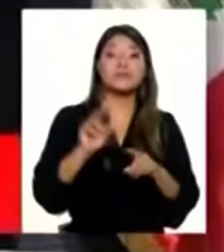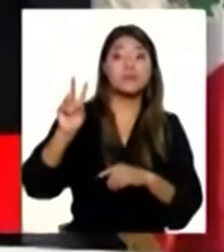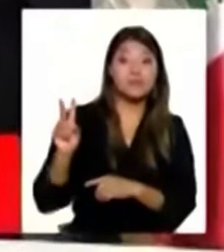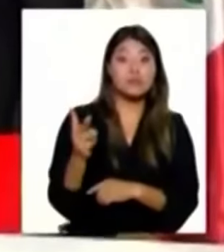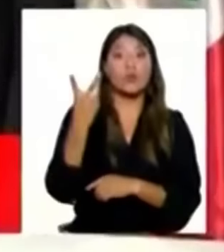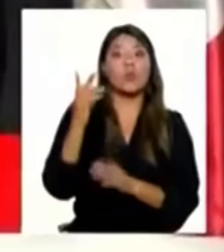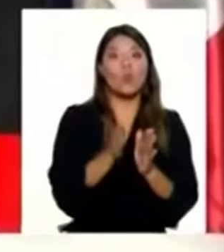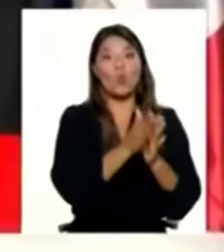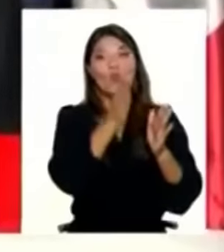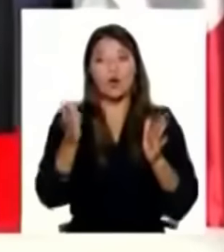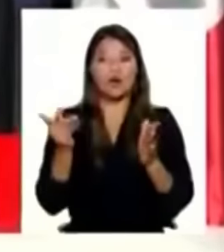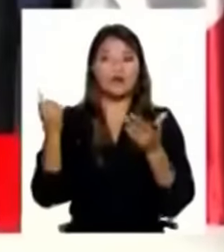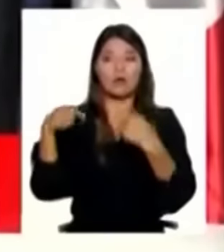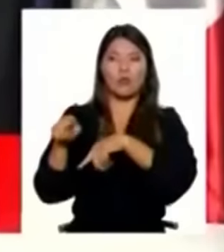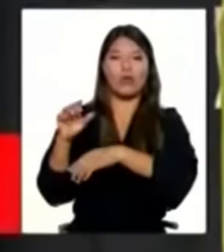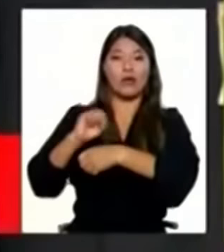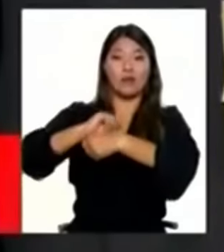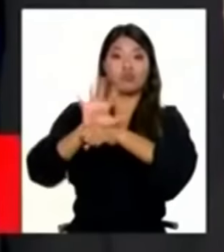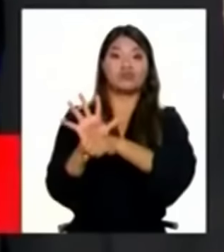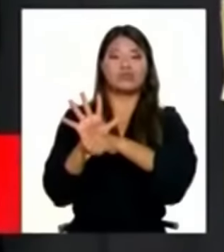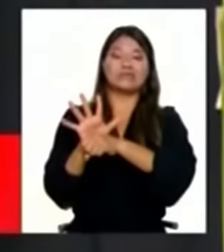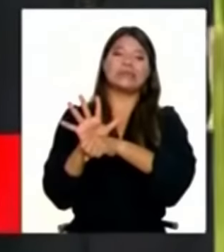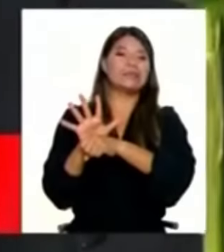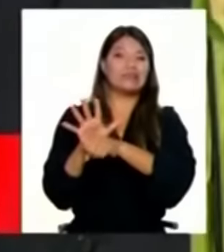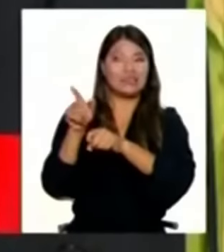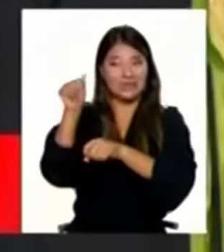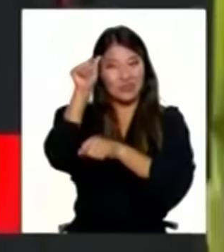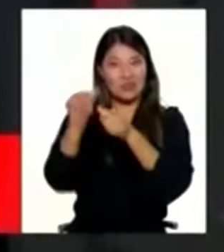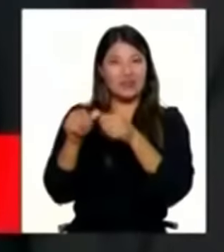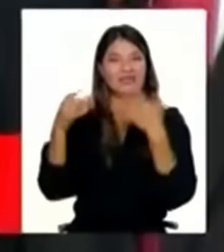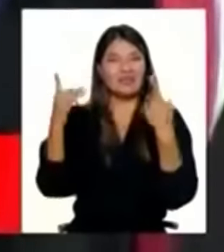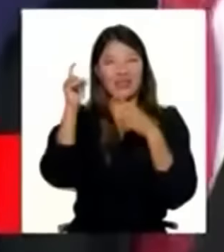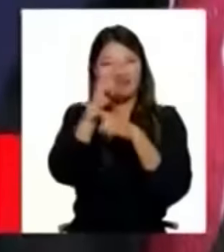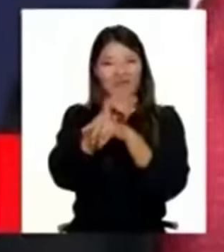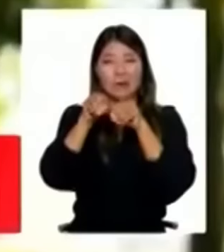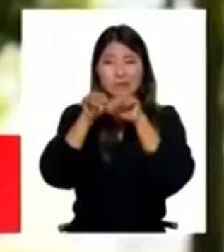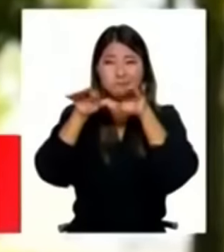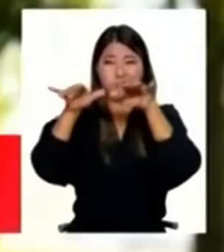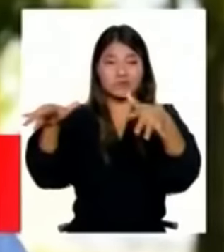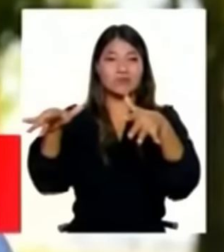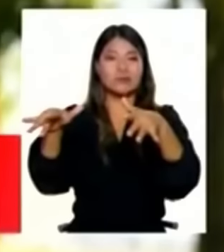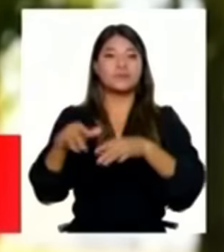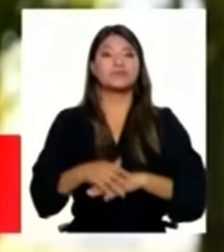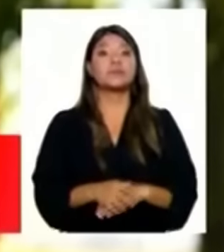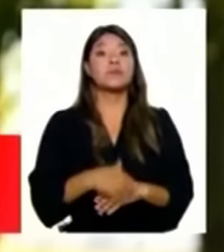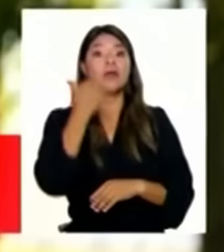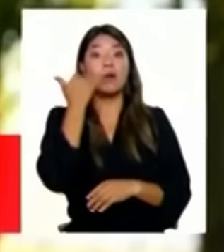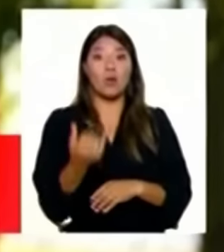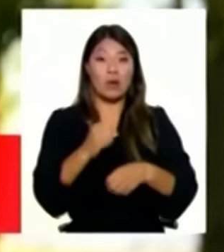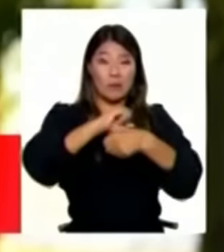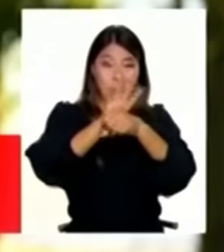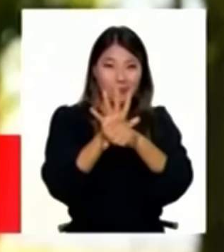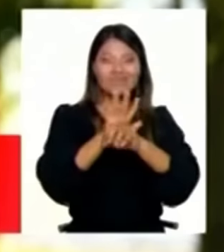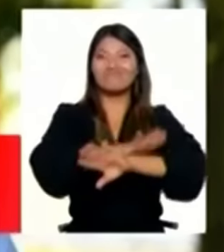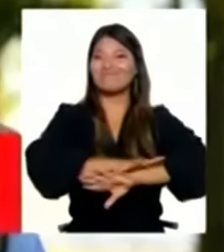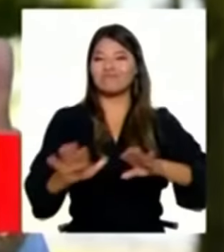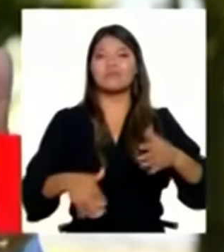etapa, el coronavirus lo obligó a tomar medidas drásticas para evitar su expansión. Vamos a superar esta